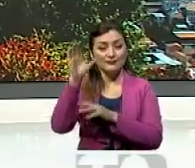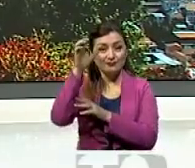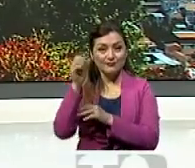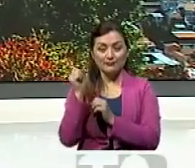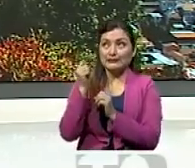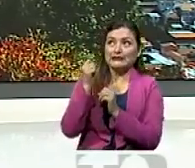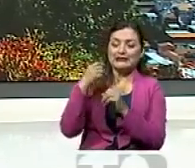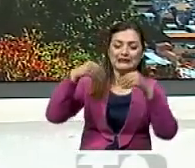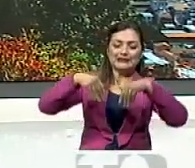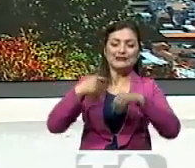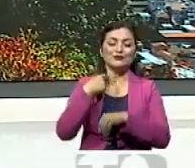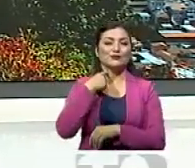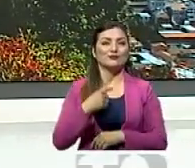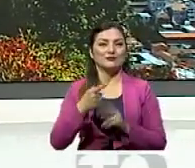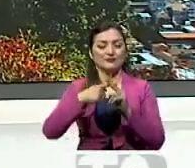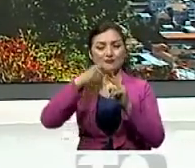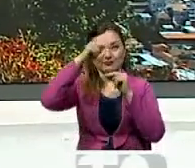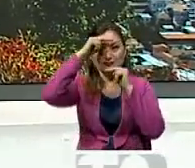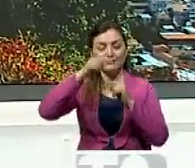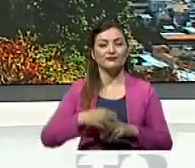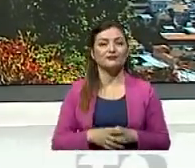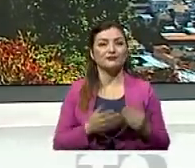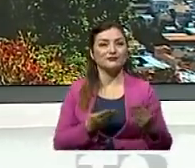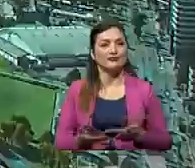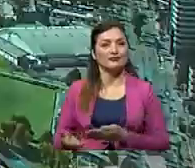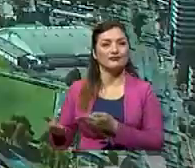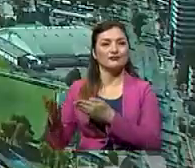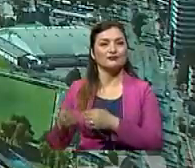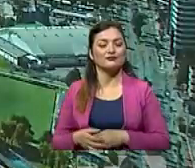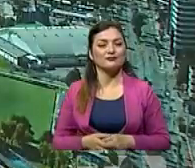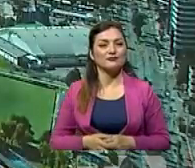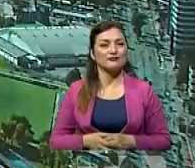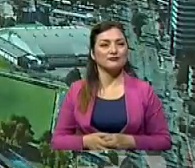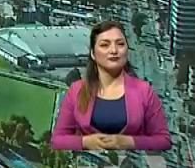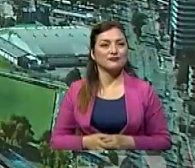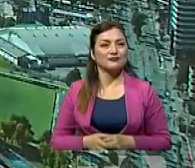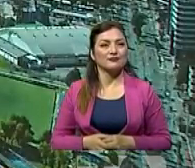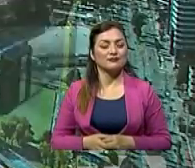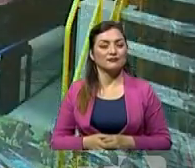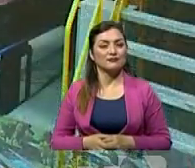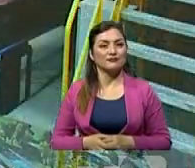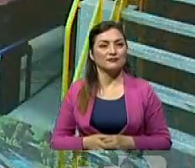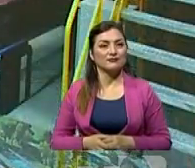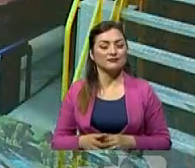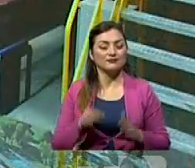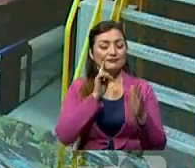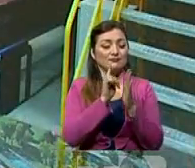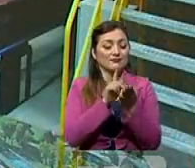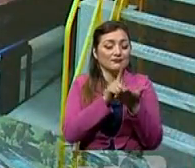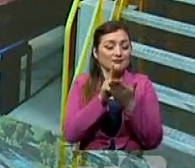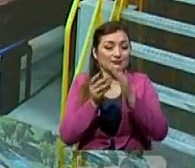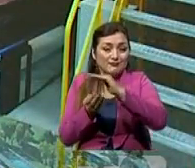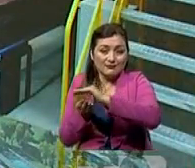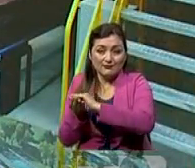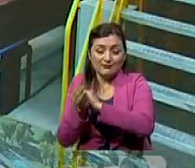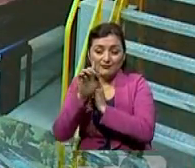sorprenda. Vamos a arrancar aquí con las noticias. Les damos la bienvenida. Denuncian pago de sobornos por 1,2